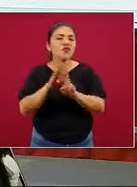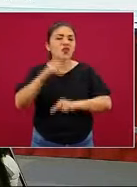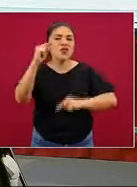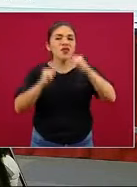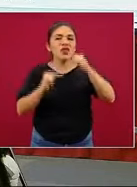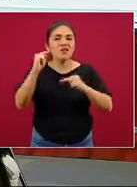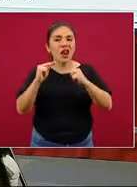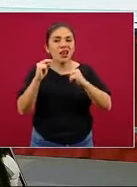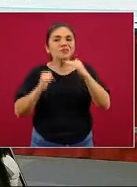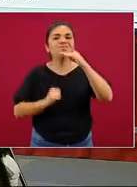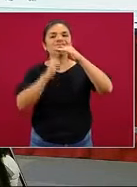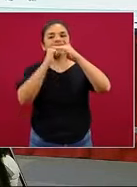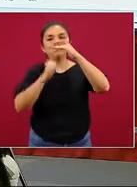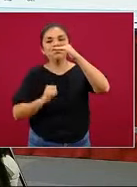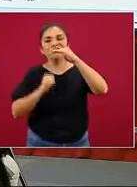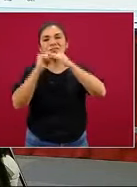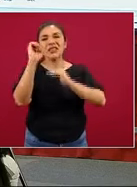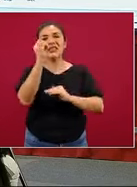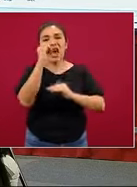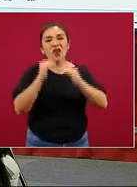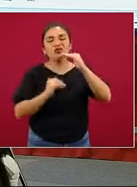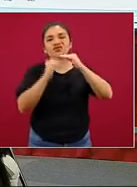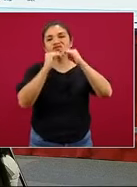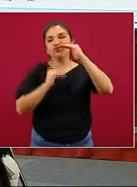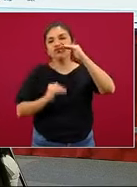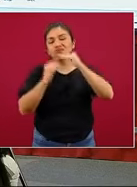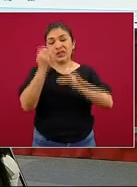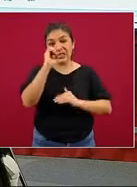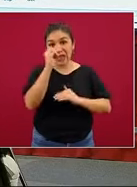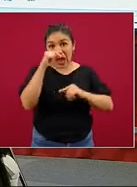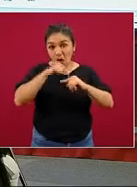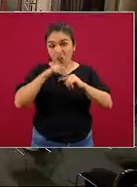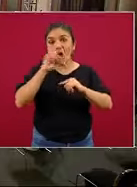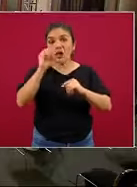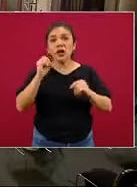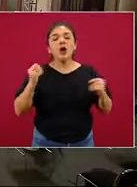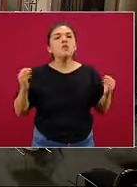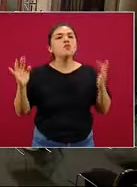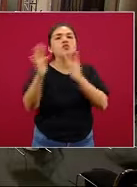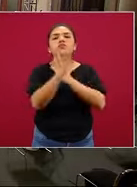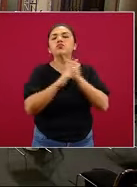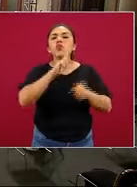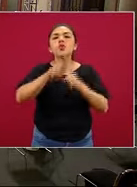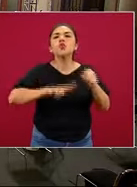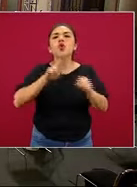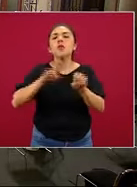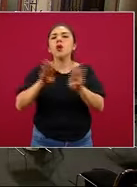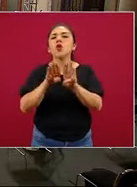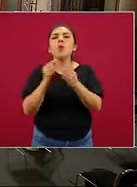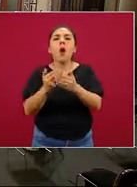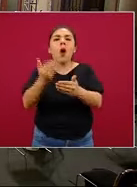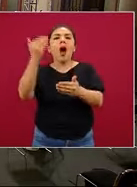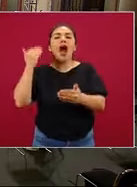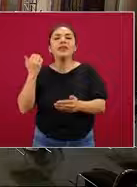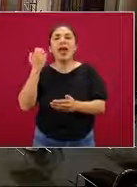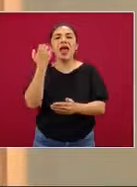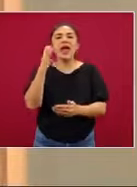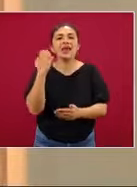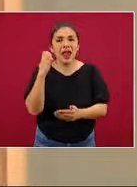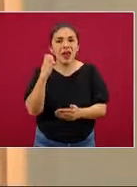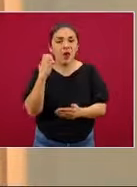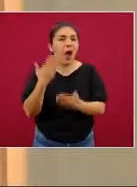niveles de cero. El cero significa la movilidad base que había en enero,